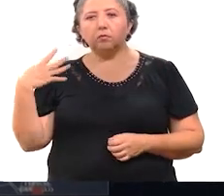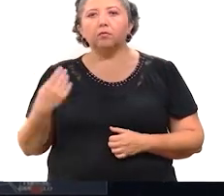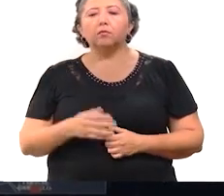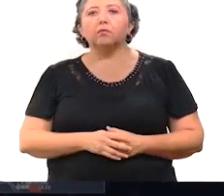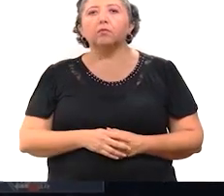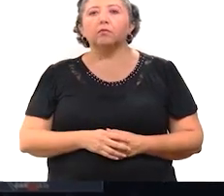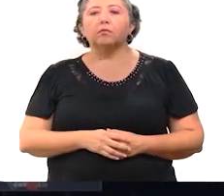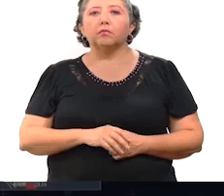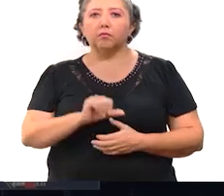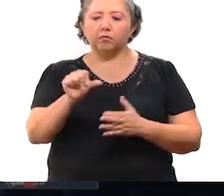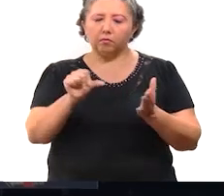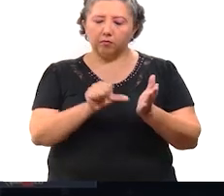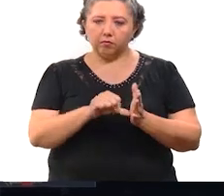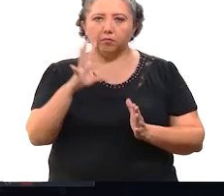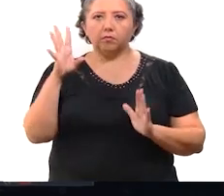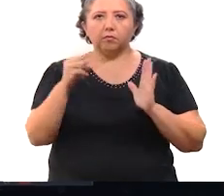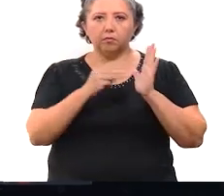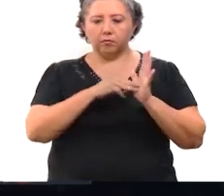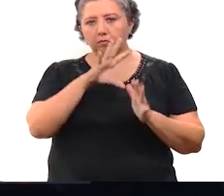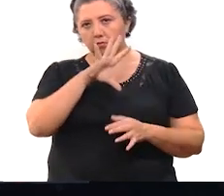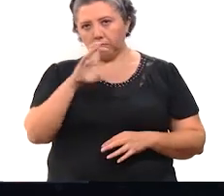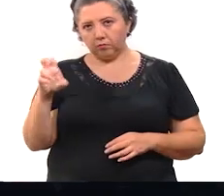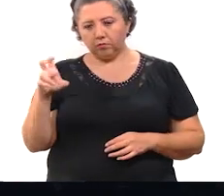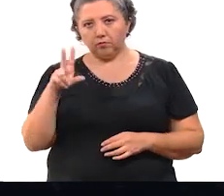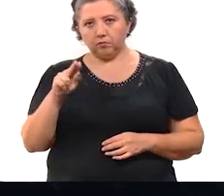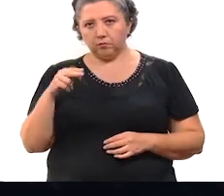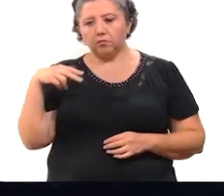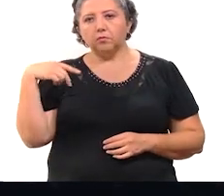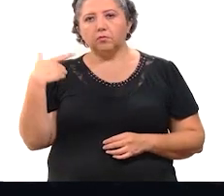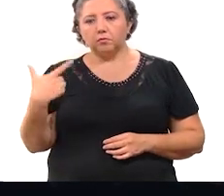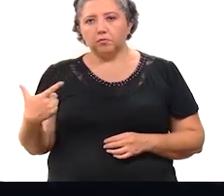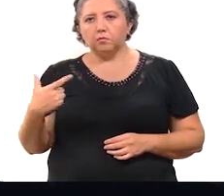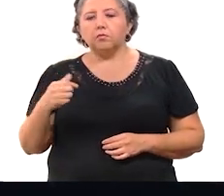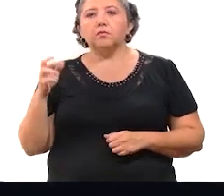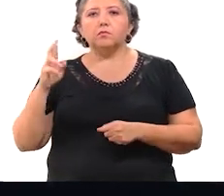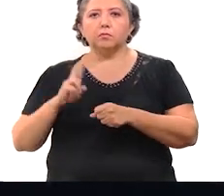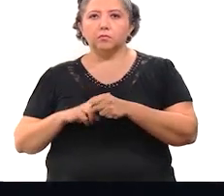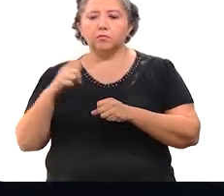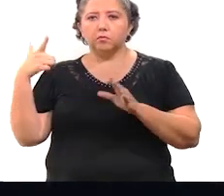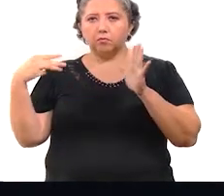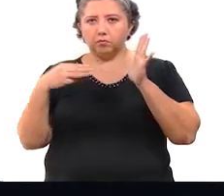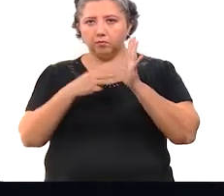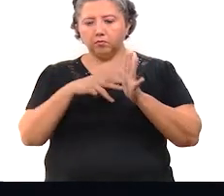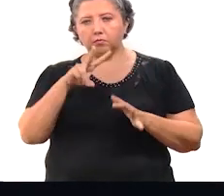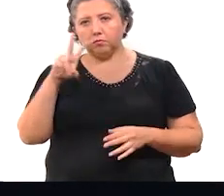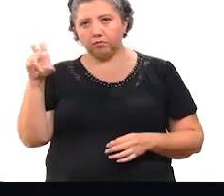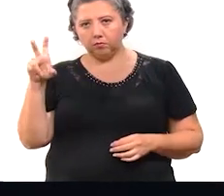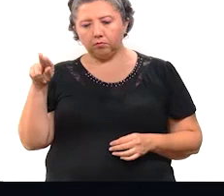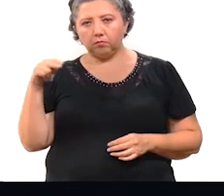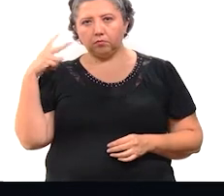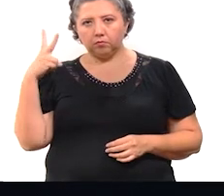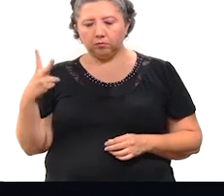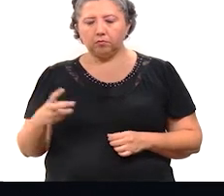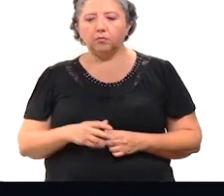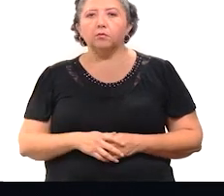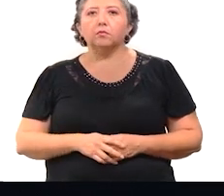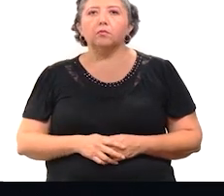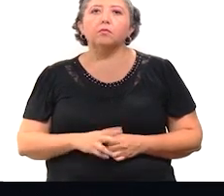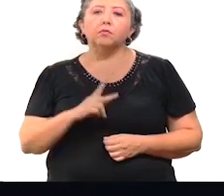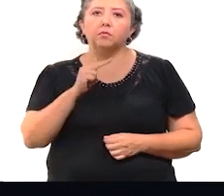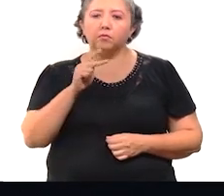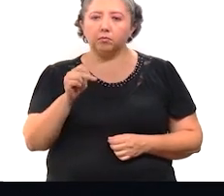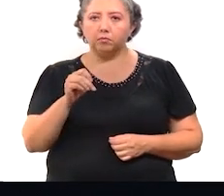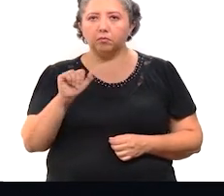11.644, en la zona centro 4.587, en la zona sur 7.282, en la